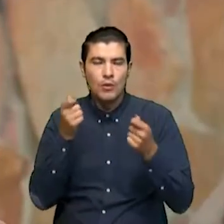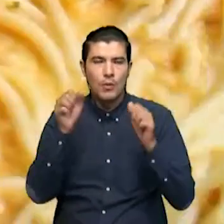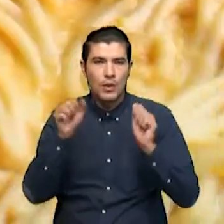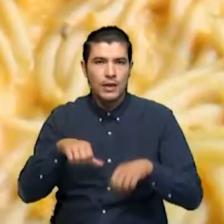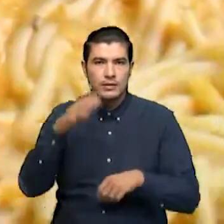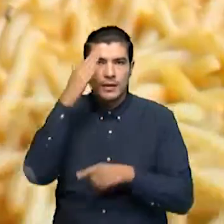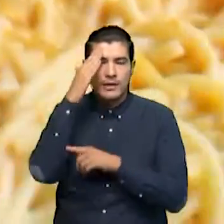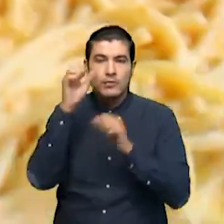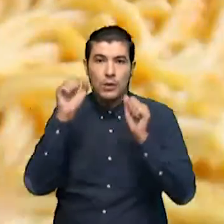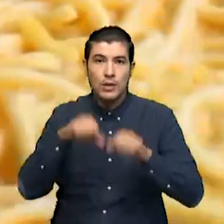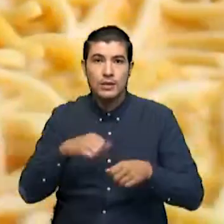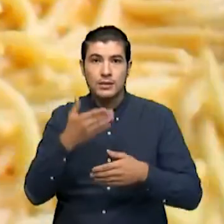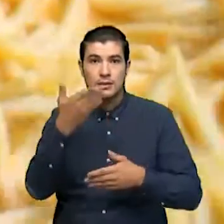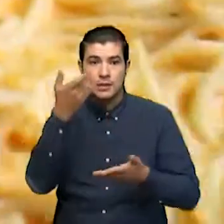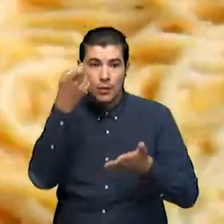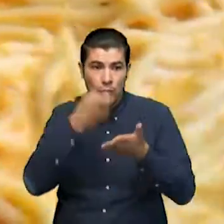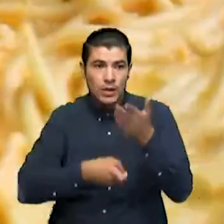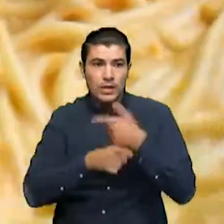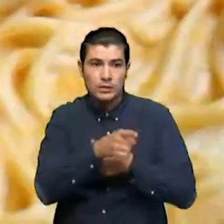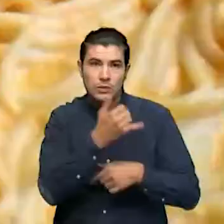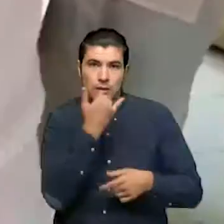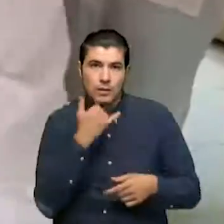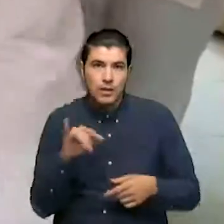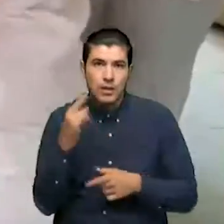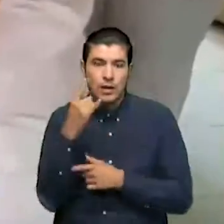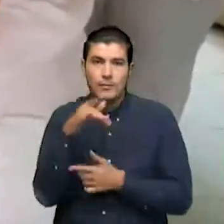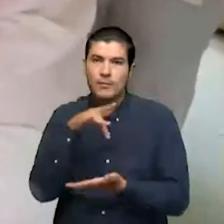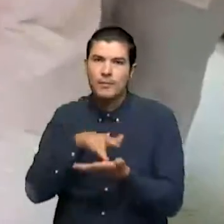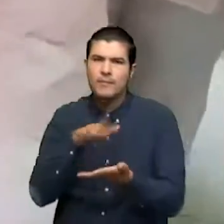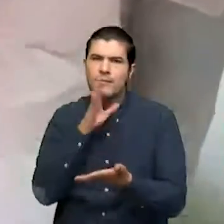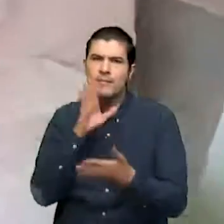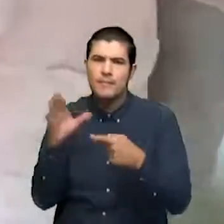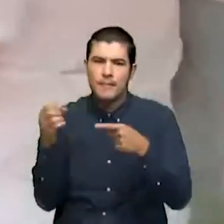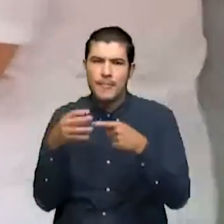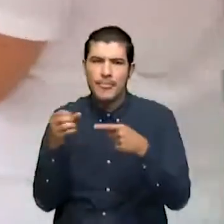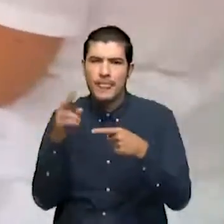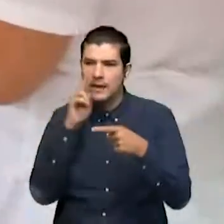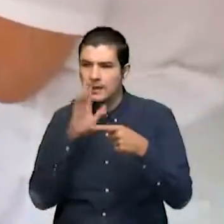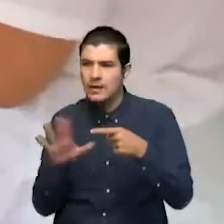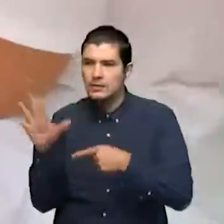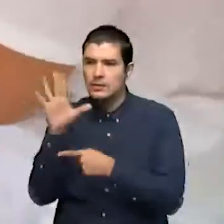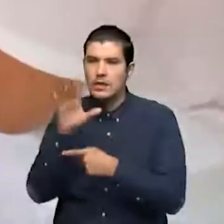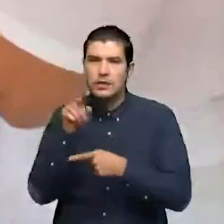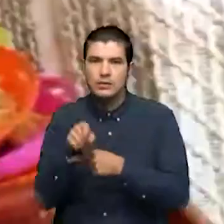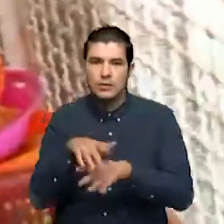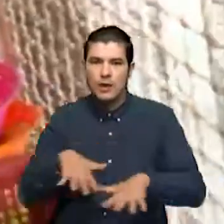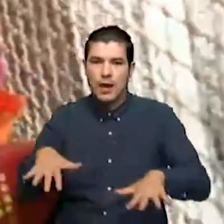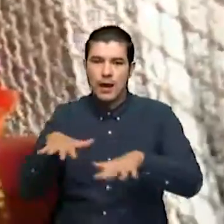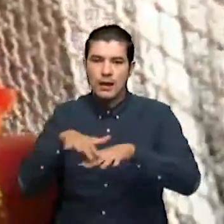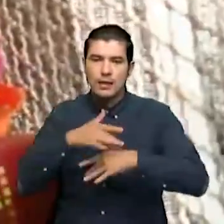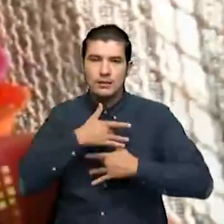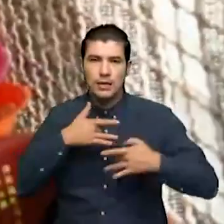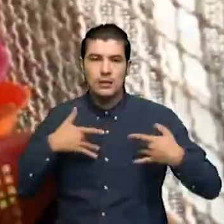corregir el país este foro contará con la participación de del ámbito nacional en el sector de la salud y la educación